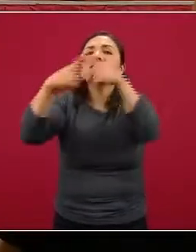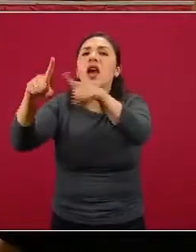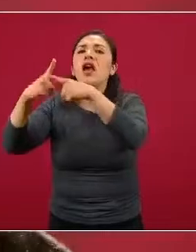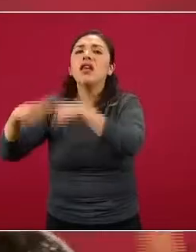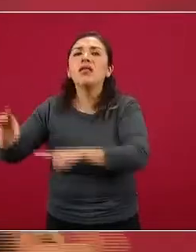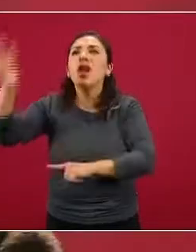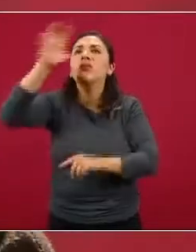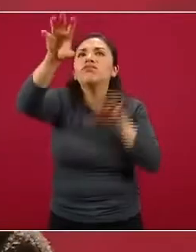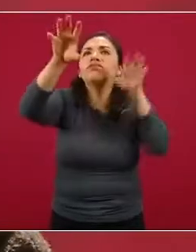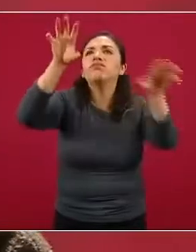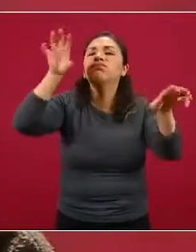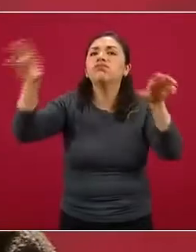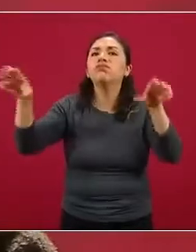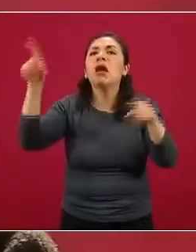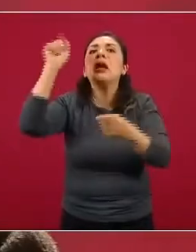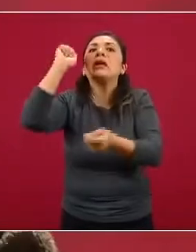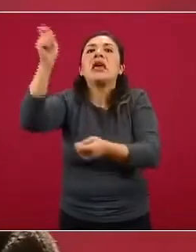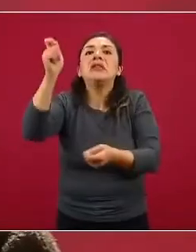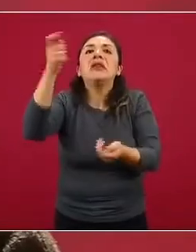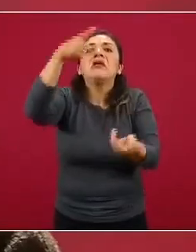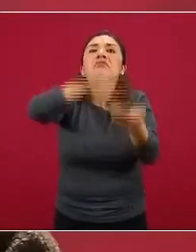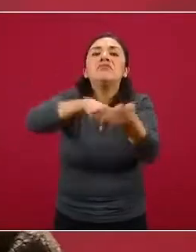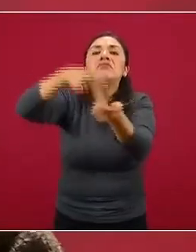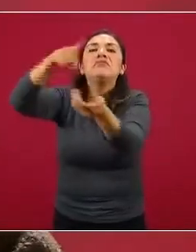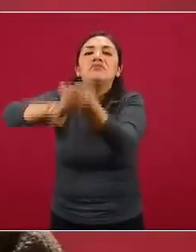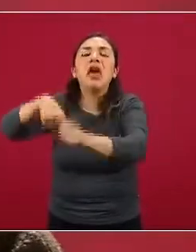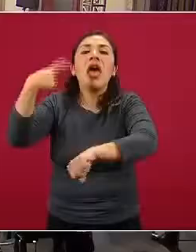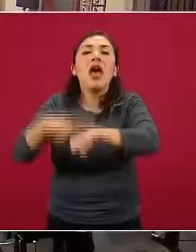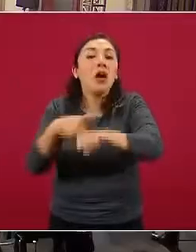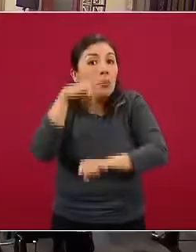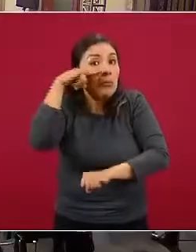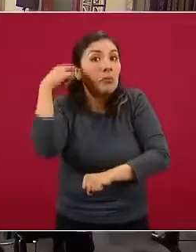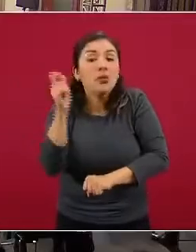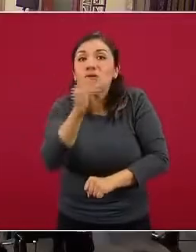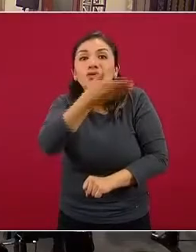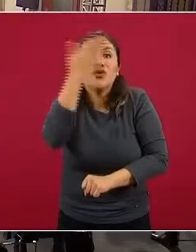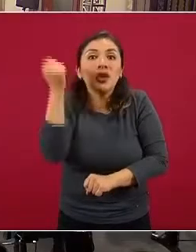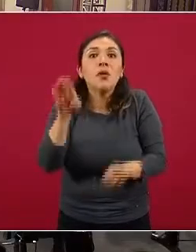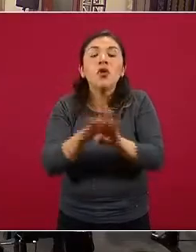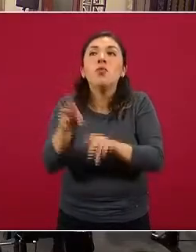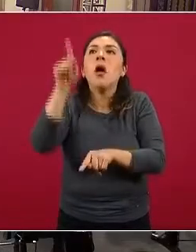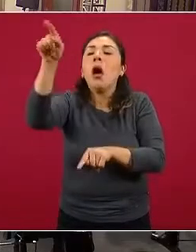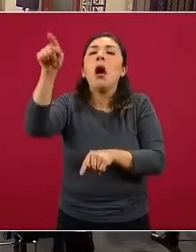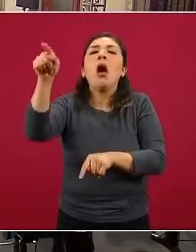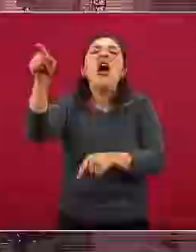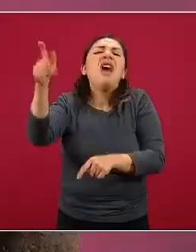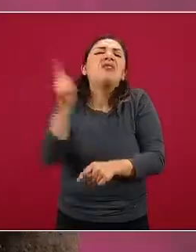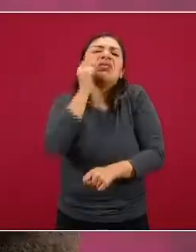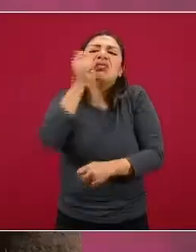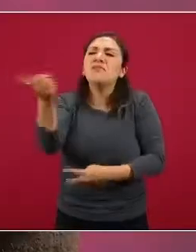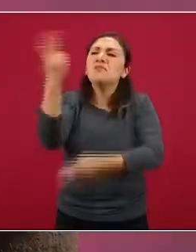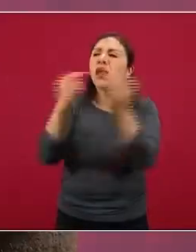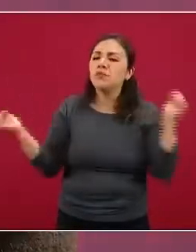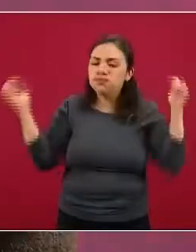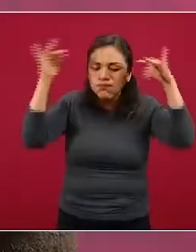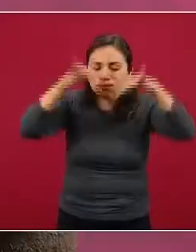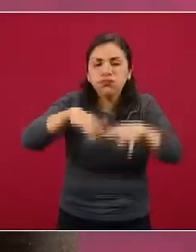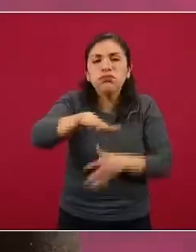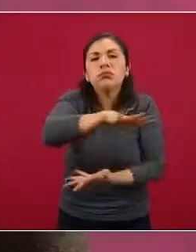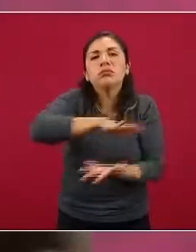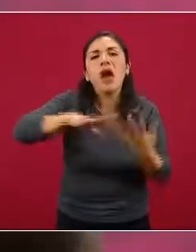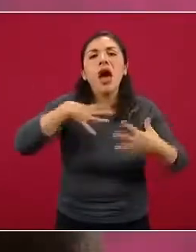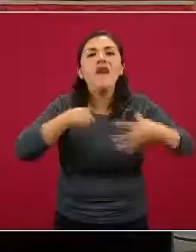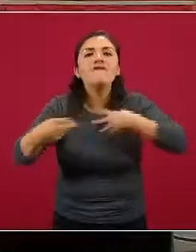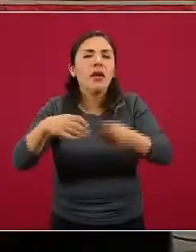epidémicas concentran esa realidad expresada en la probabilidad de contagio de quienes concurren.